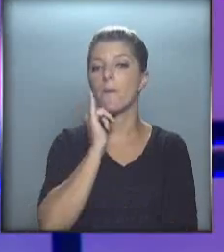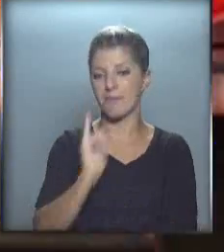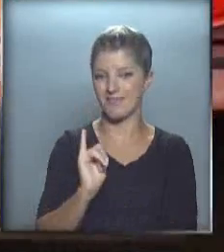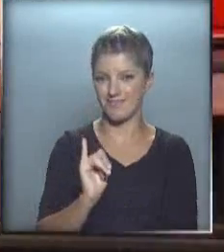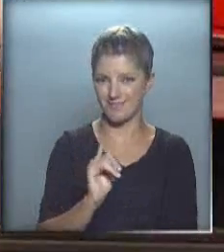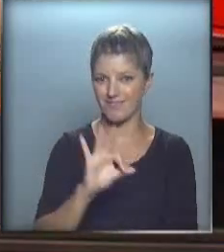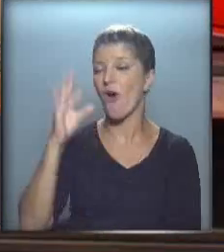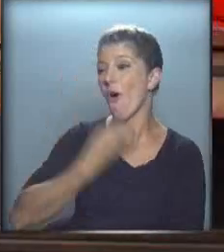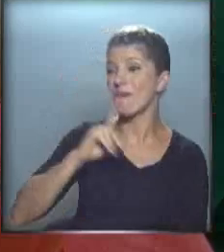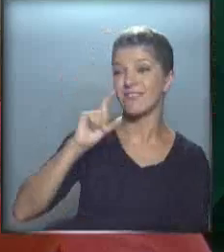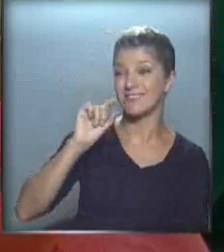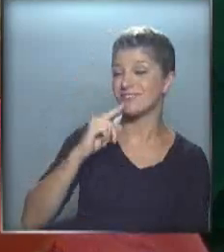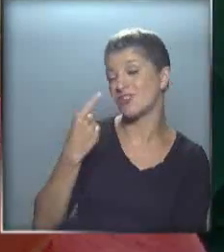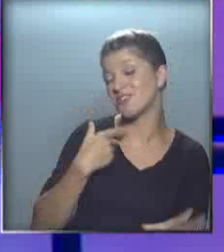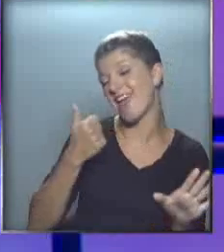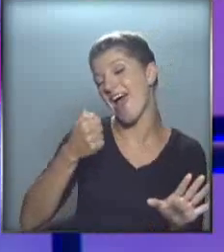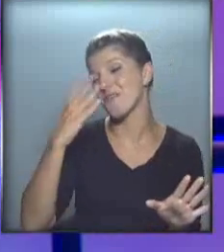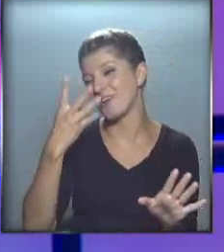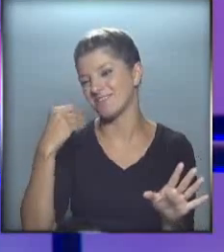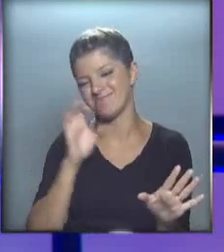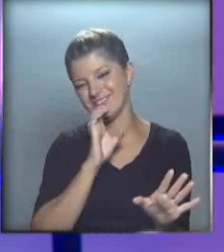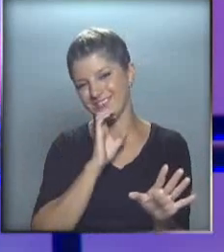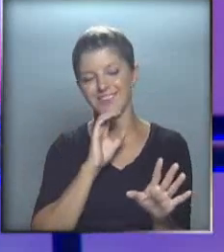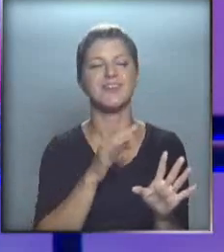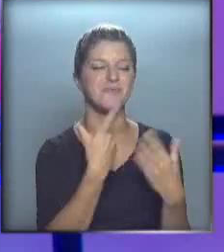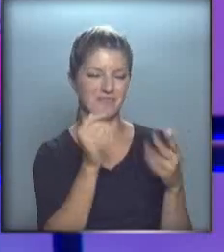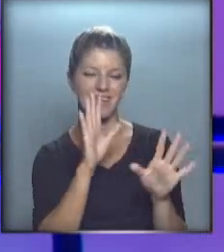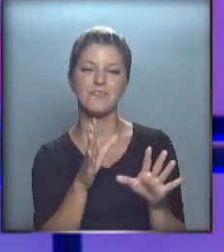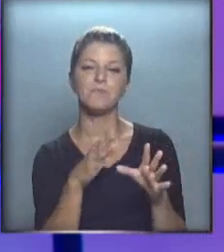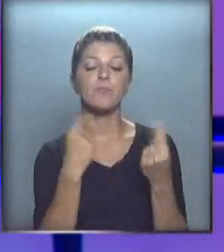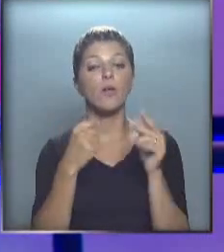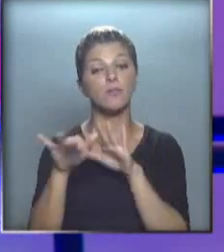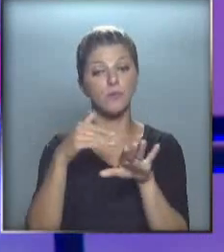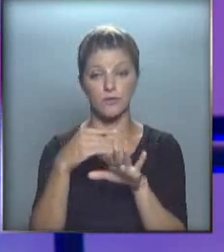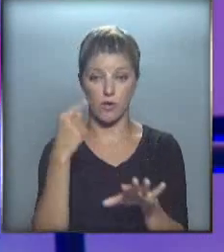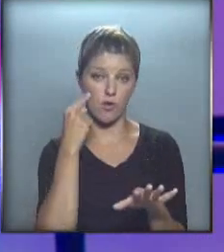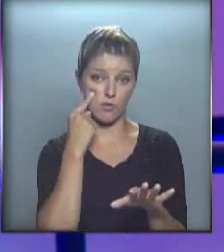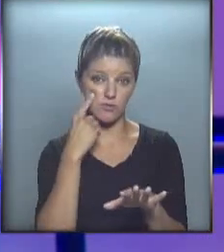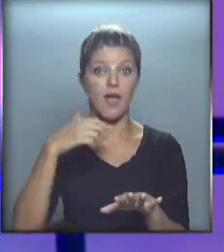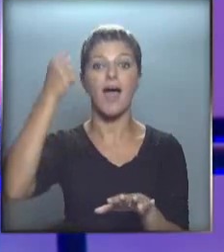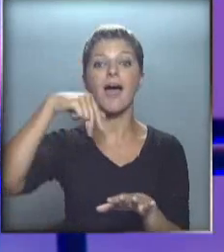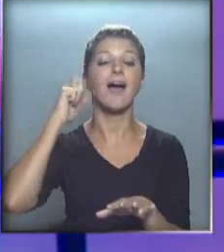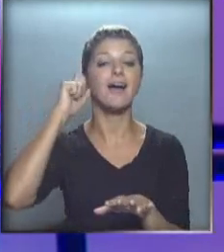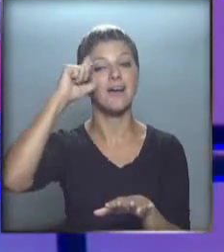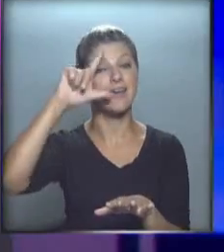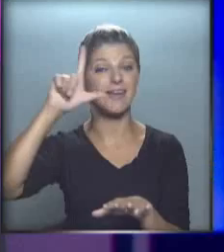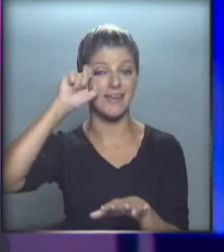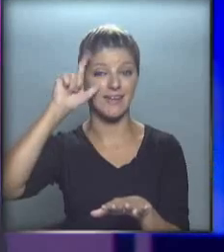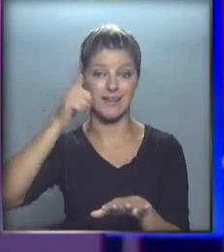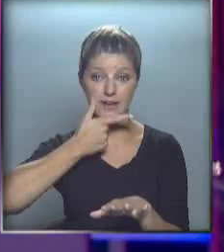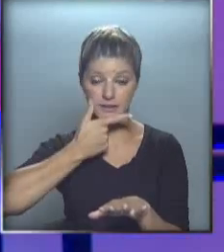Oficio, Claro. Sí. Bueno, un caso que pasó muy, muy concreto es el tema de Ángeles Rawson el año pasado, que,